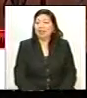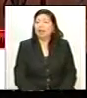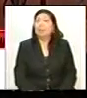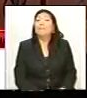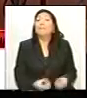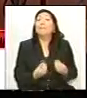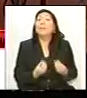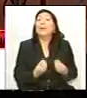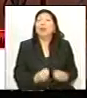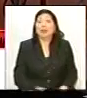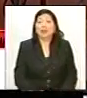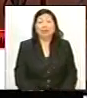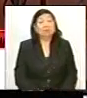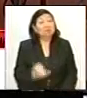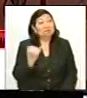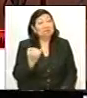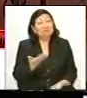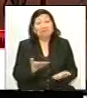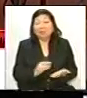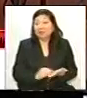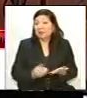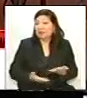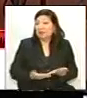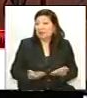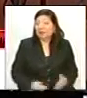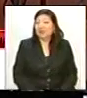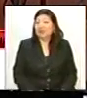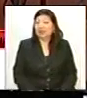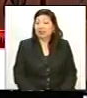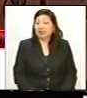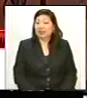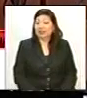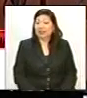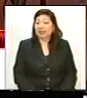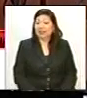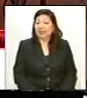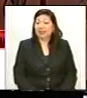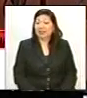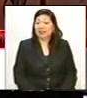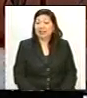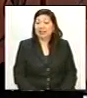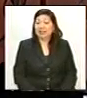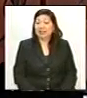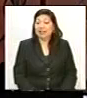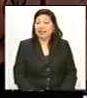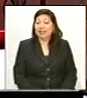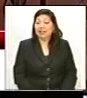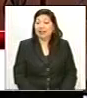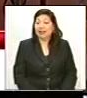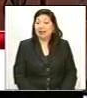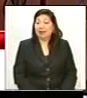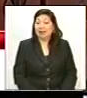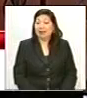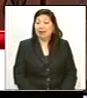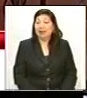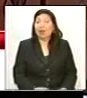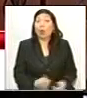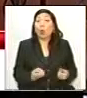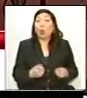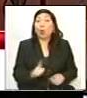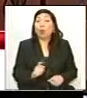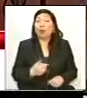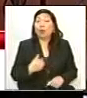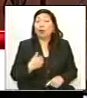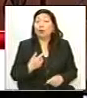qué? Imaginemos una cosa tan simple, como lo ha mencionado el congresista Ceballos. ¿Qué pasa cuando